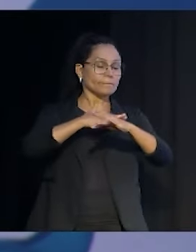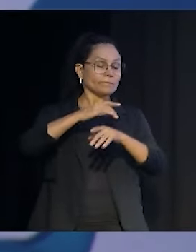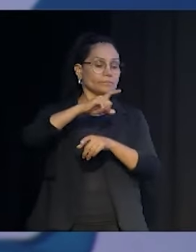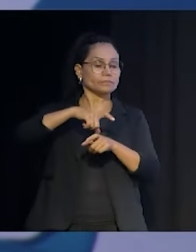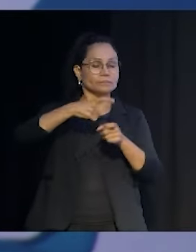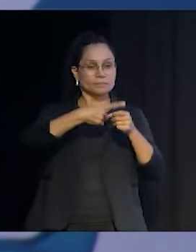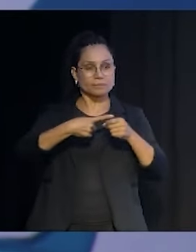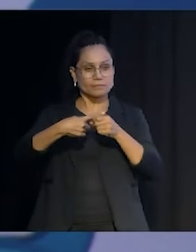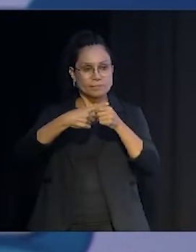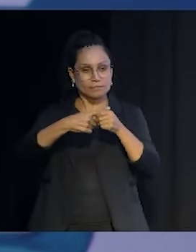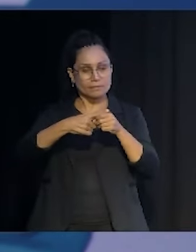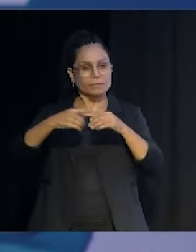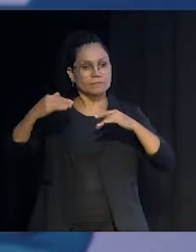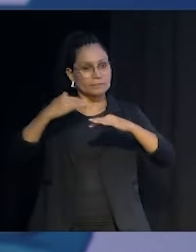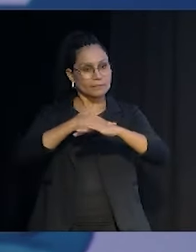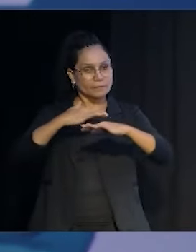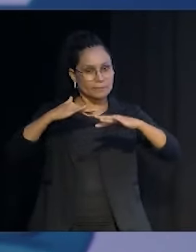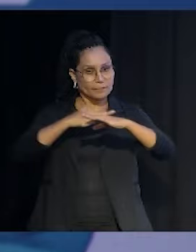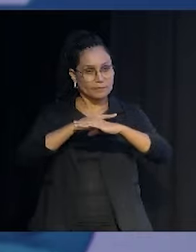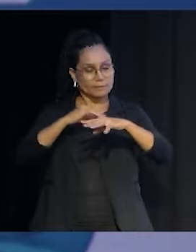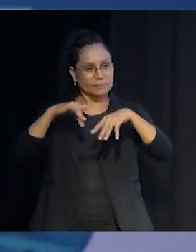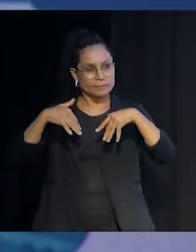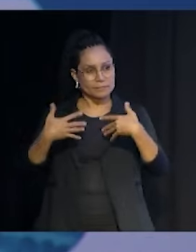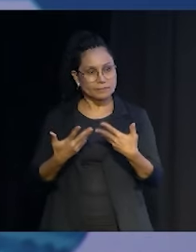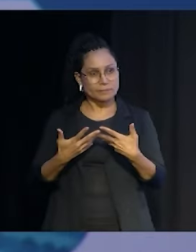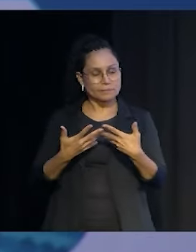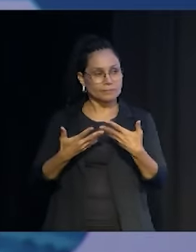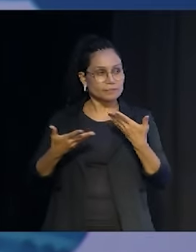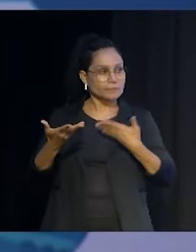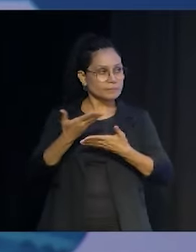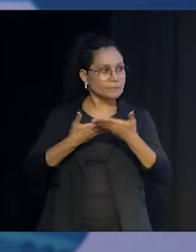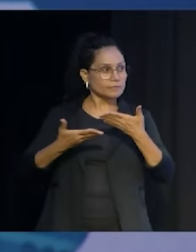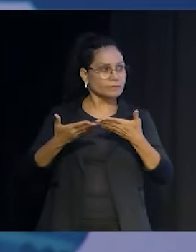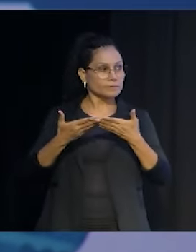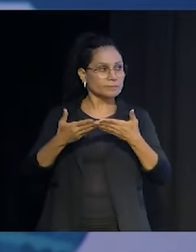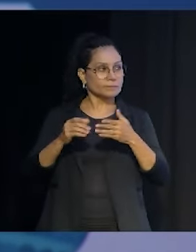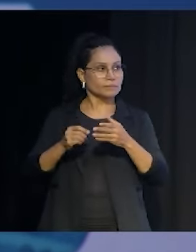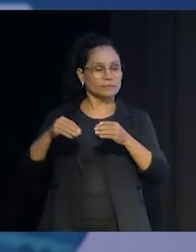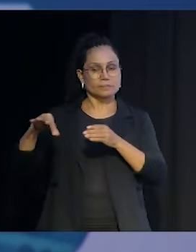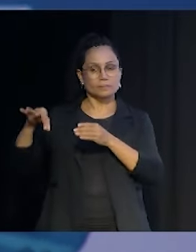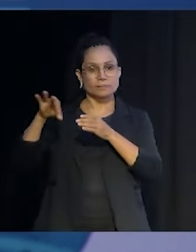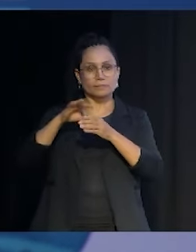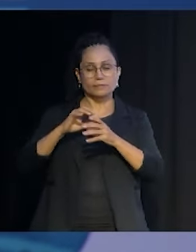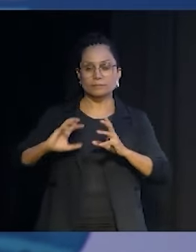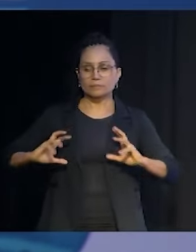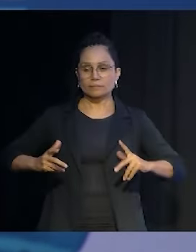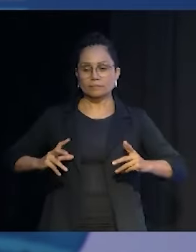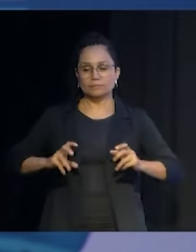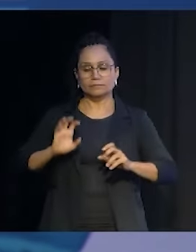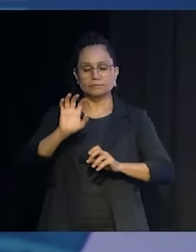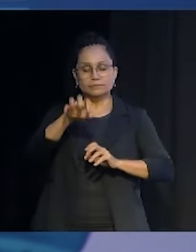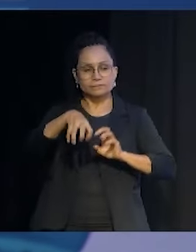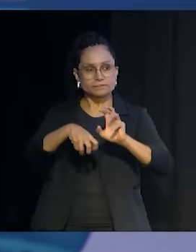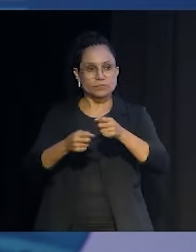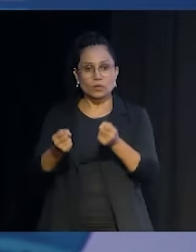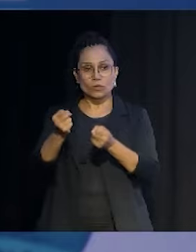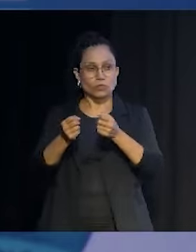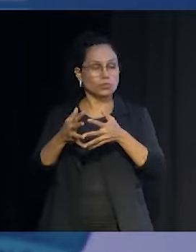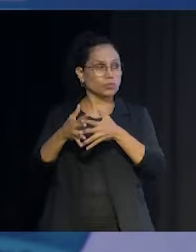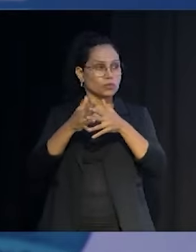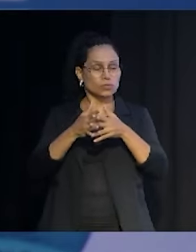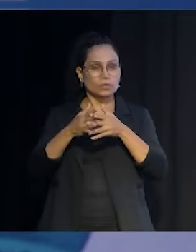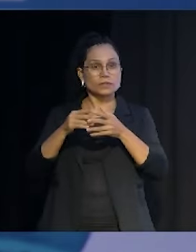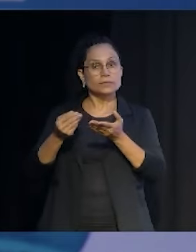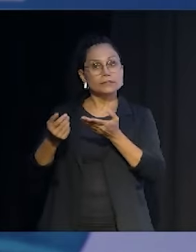ciudad, si no tengo la ciudad, no tengo el campo, no tengo el campo, no hay la, el tractor, no hay la, la semeadora que